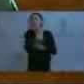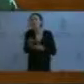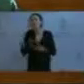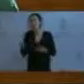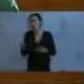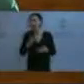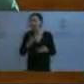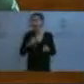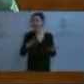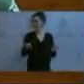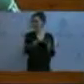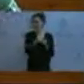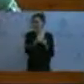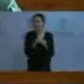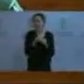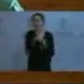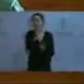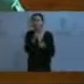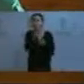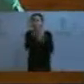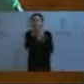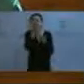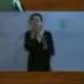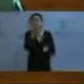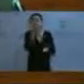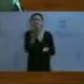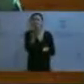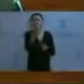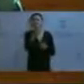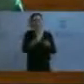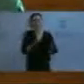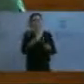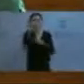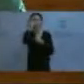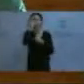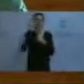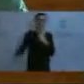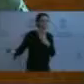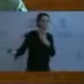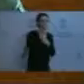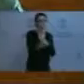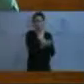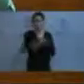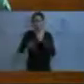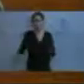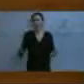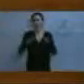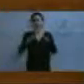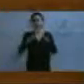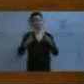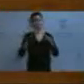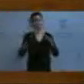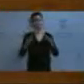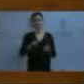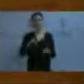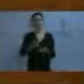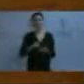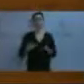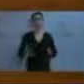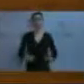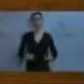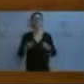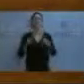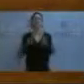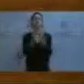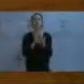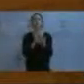las cosas y me gusta decirlas en el lenguaje que entiende todo el mundo. El consejero de Empleo, yéndose a la universidad cuando finaliza el curso académico, le ha